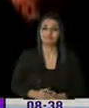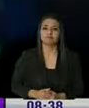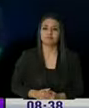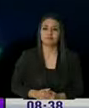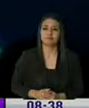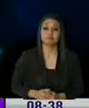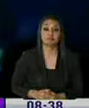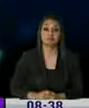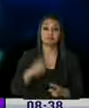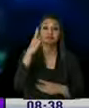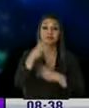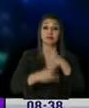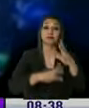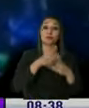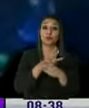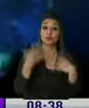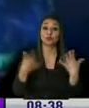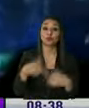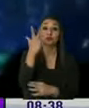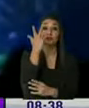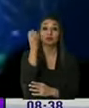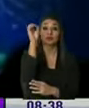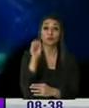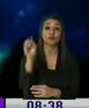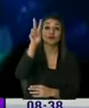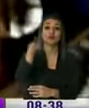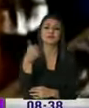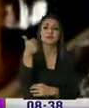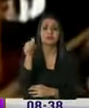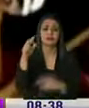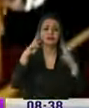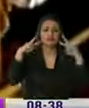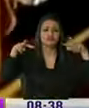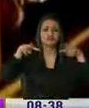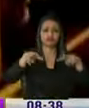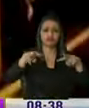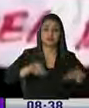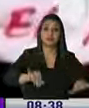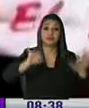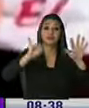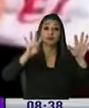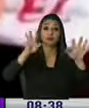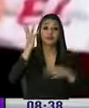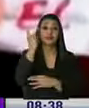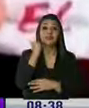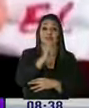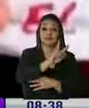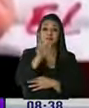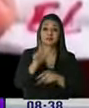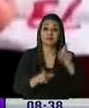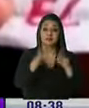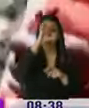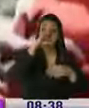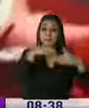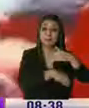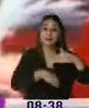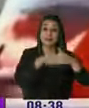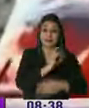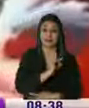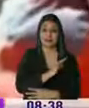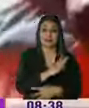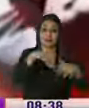El mundo entero se paralizó el 13 de octubre de 2010, cuando luego de 69 días, los 33 mineros chilenos atrapados bajo